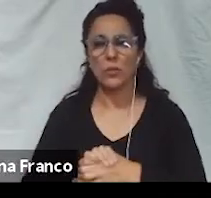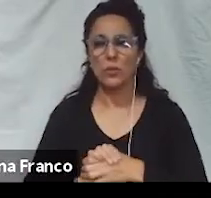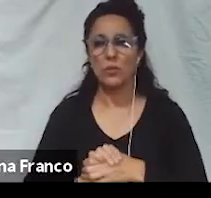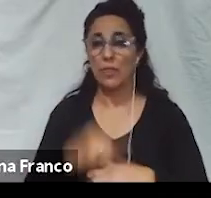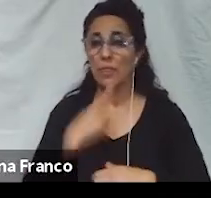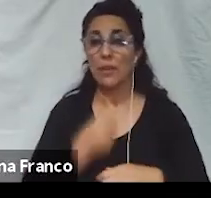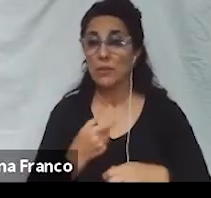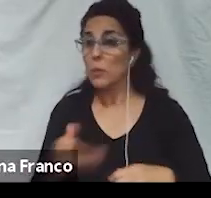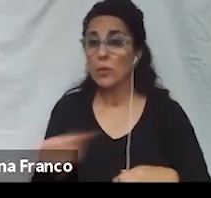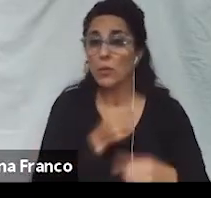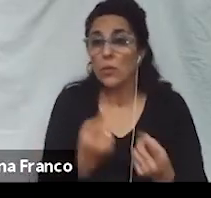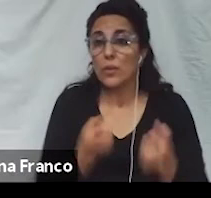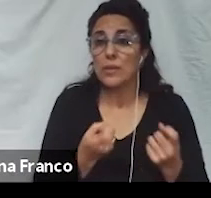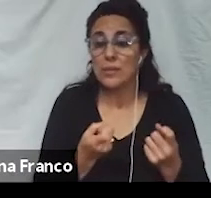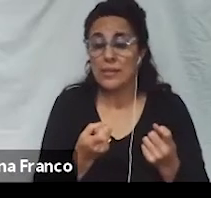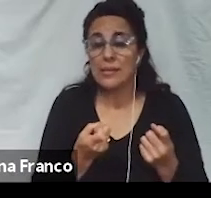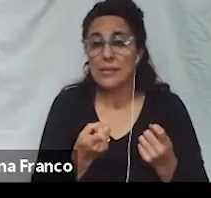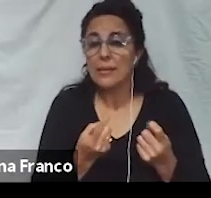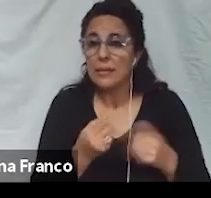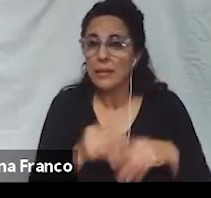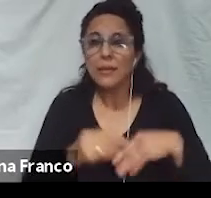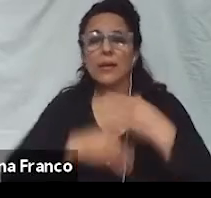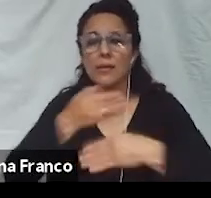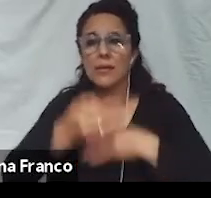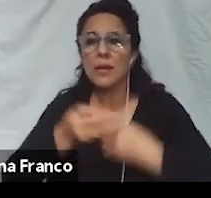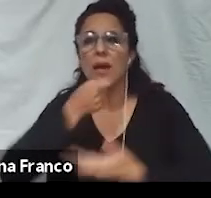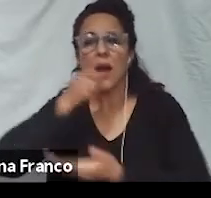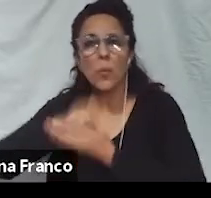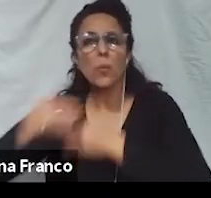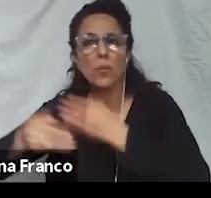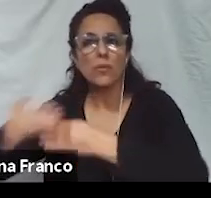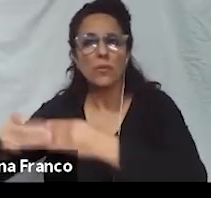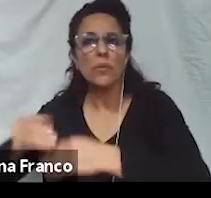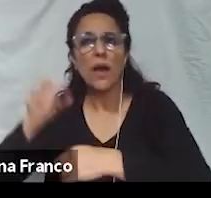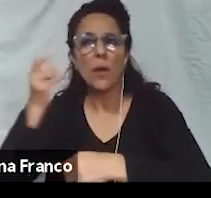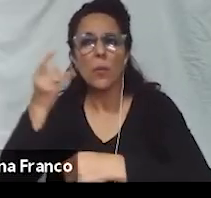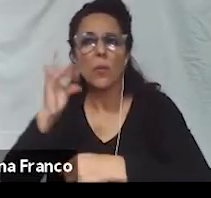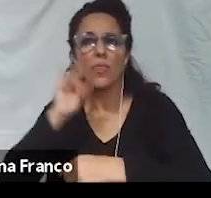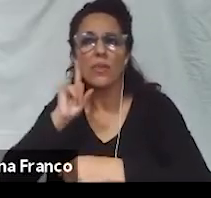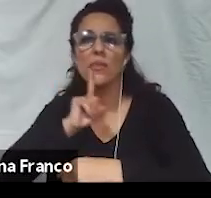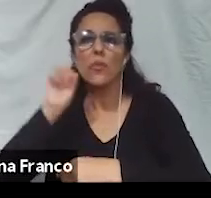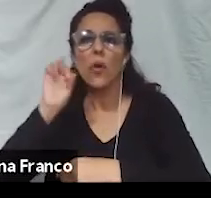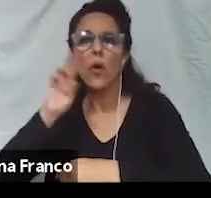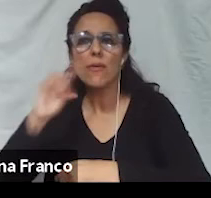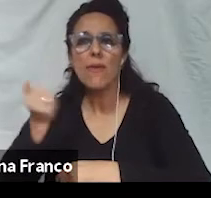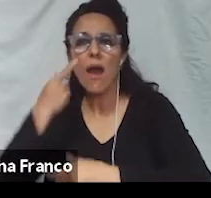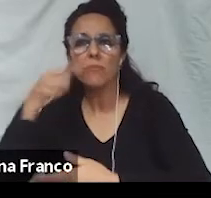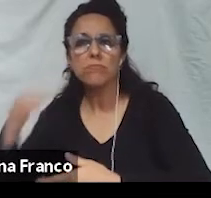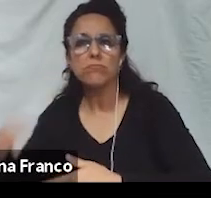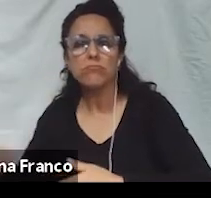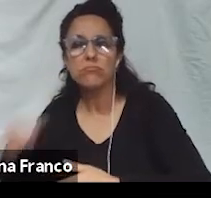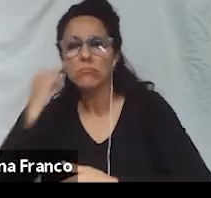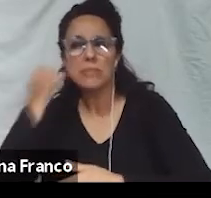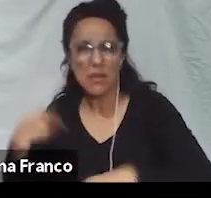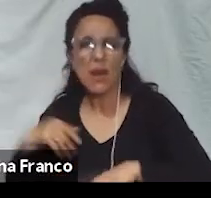en cuenta todo esto que podamos necesitar a la hora de hacer la auditoría y que no estemos como deteniendo la